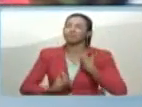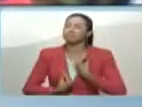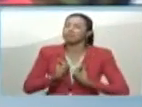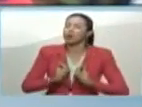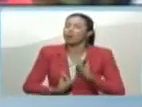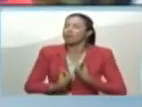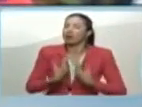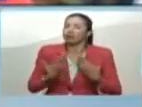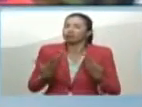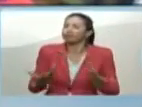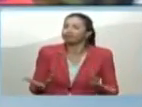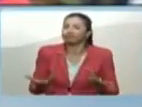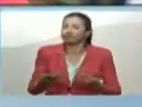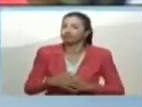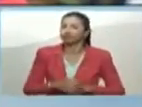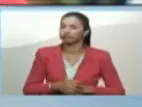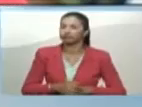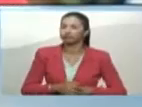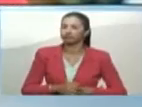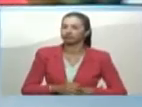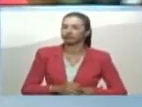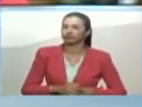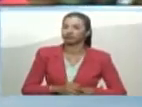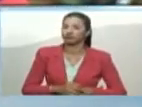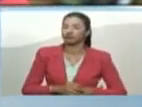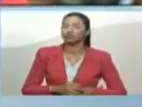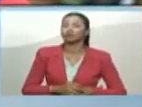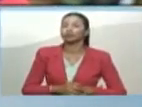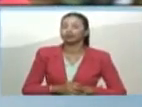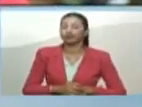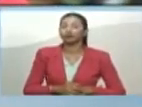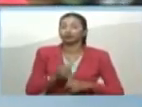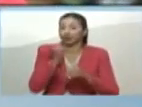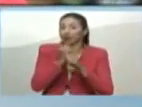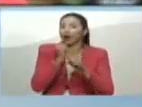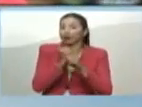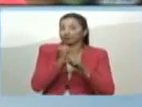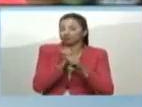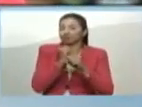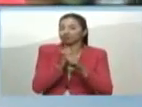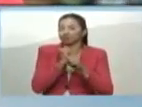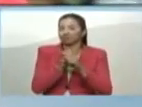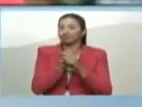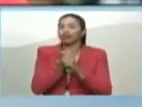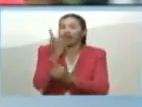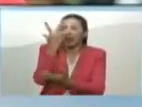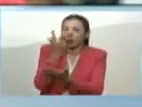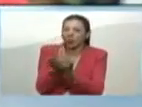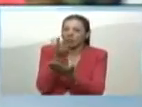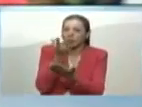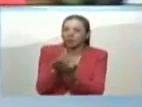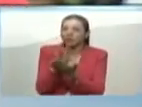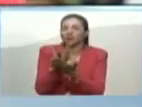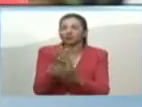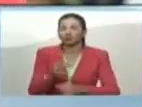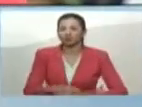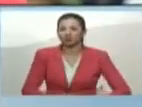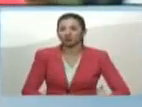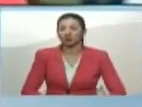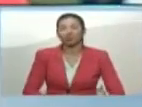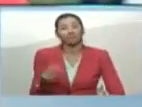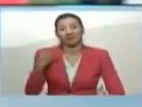últimos días era precisamente la cultura del trabajo, las comunas. A mí me